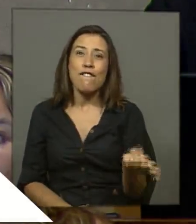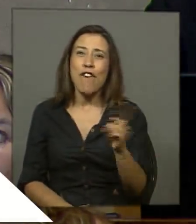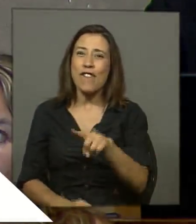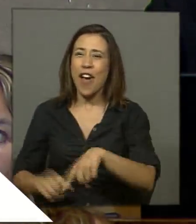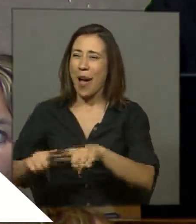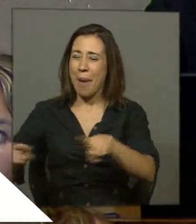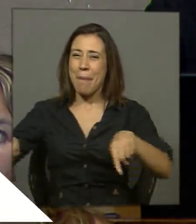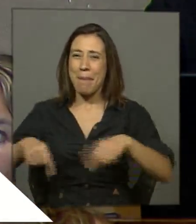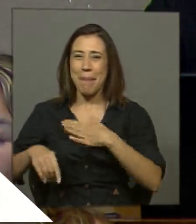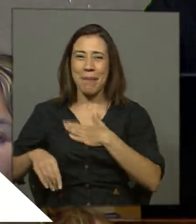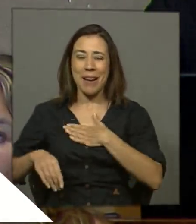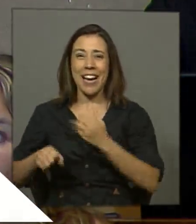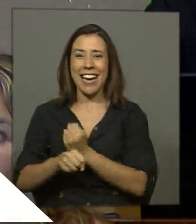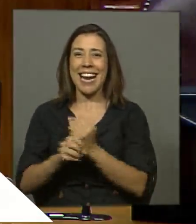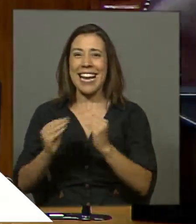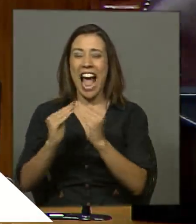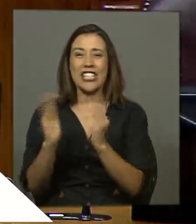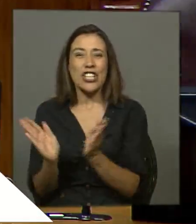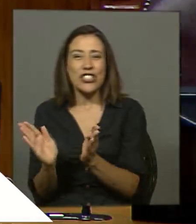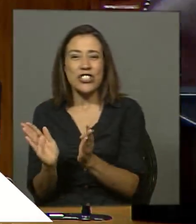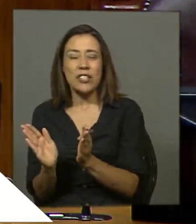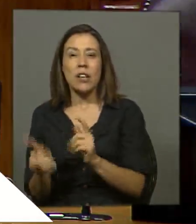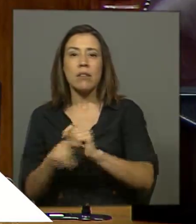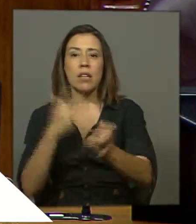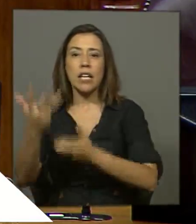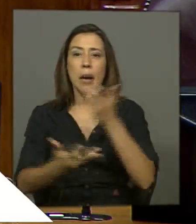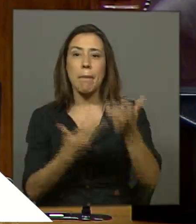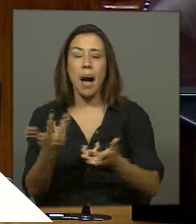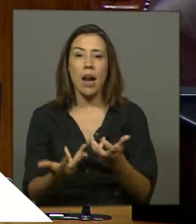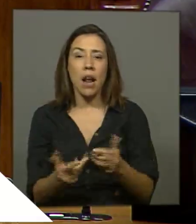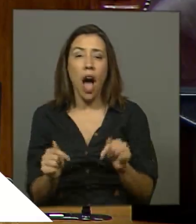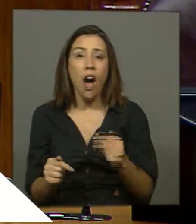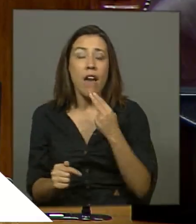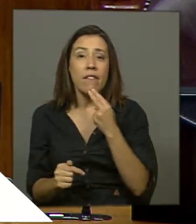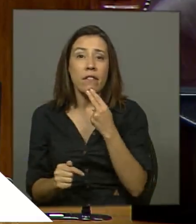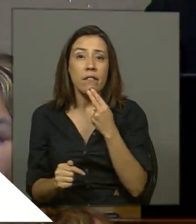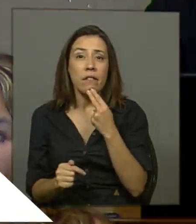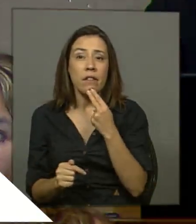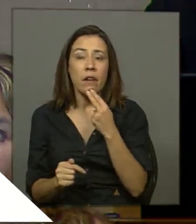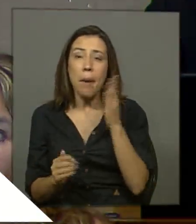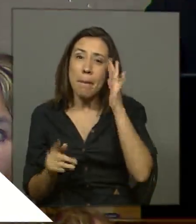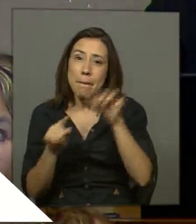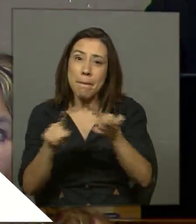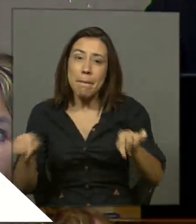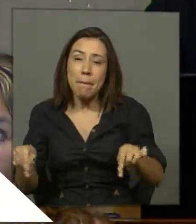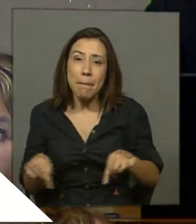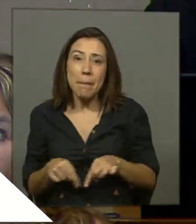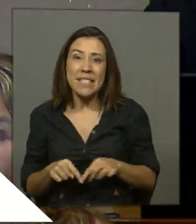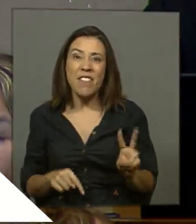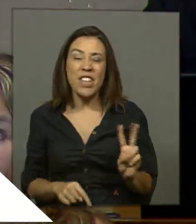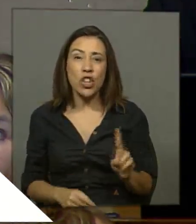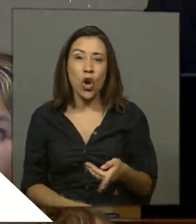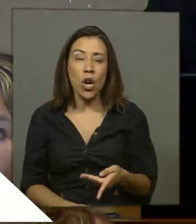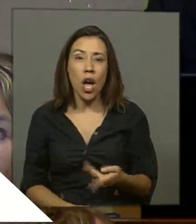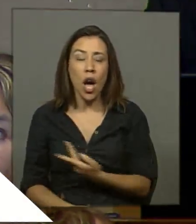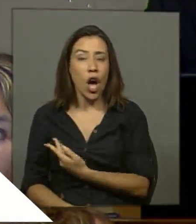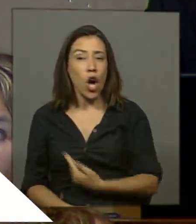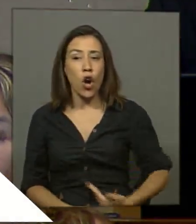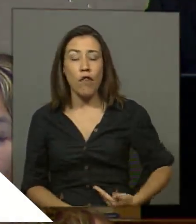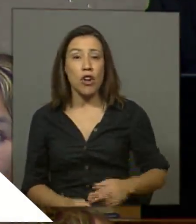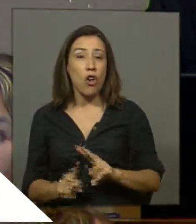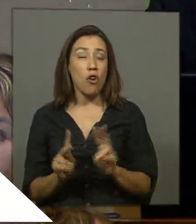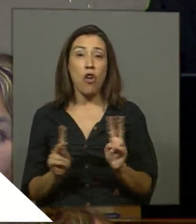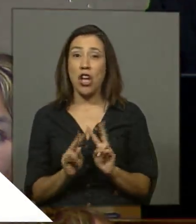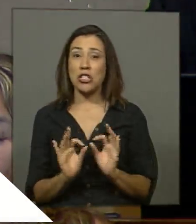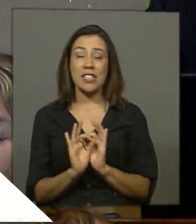parcela y construyó una casita que se la quemaron hoy vive en una pieza en Victoria y el gobierno no ha